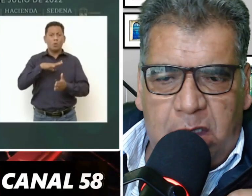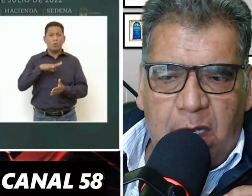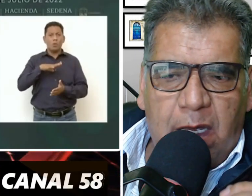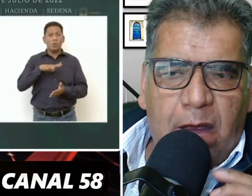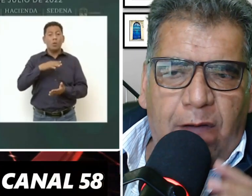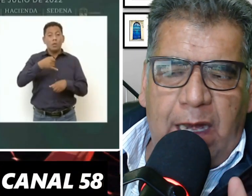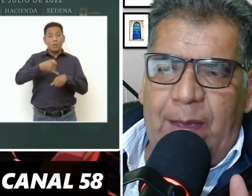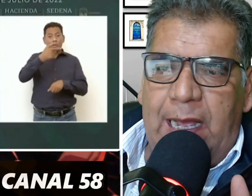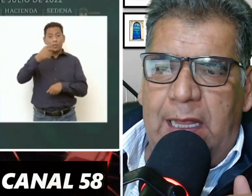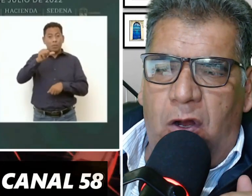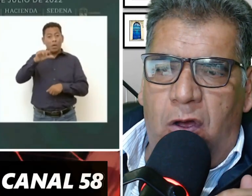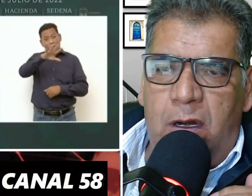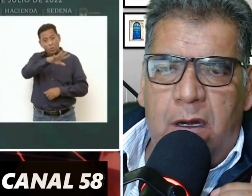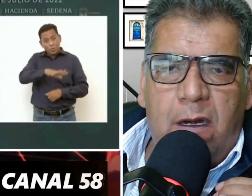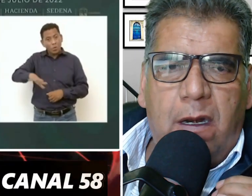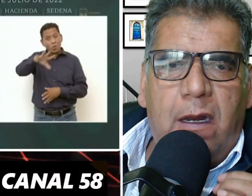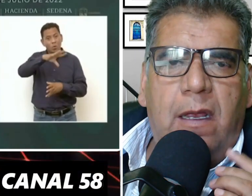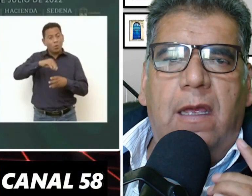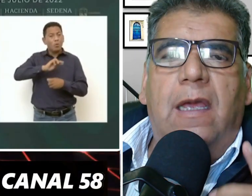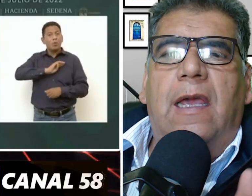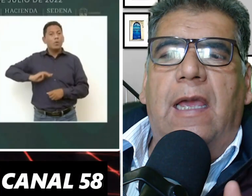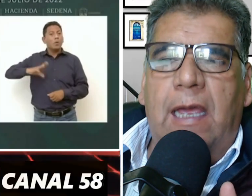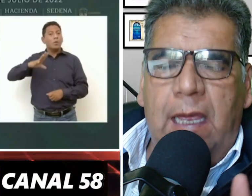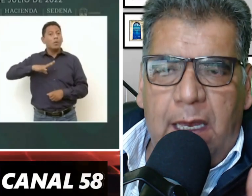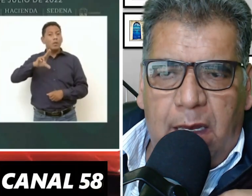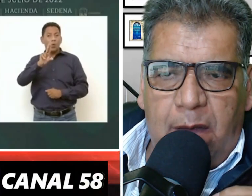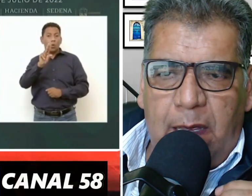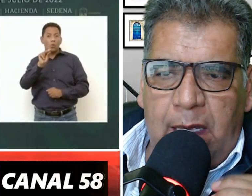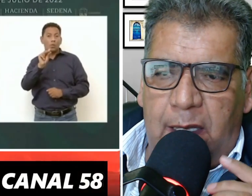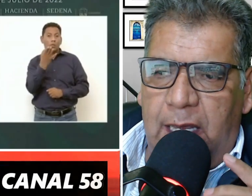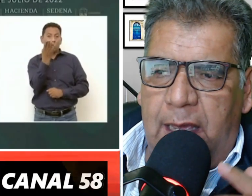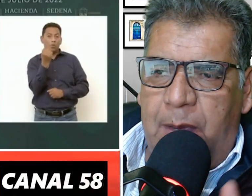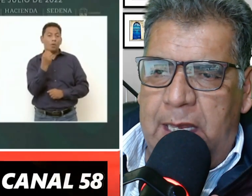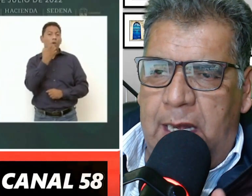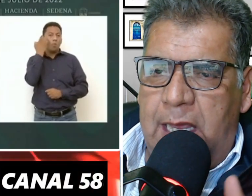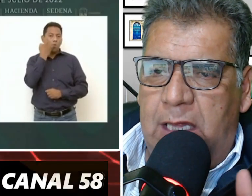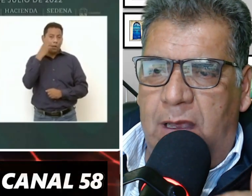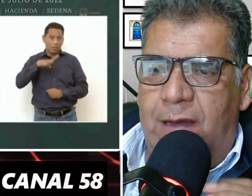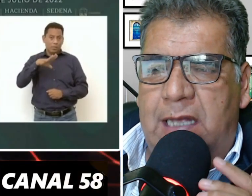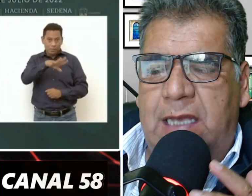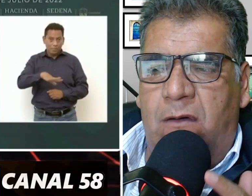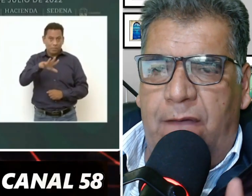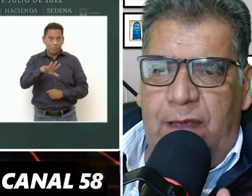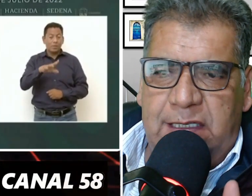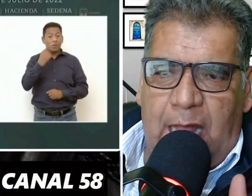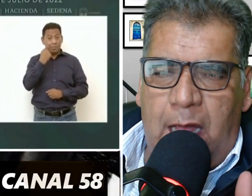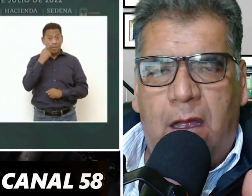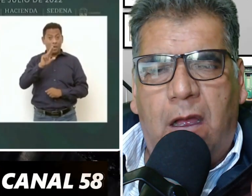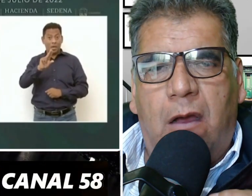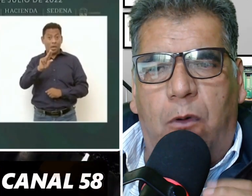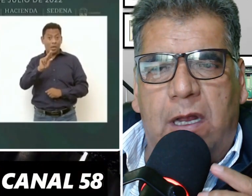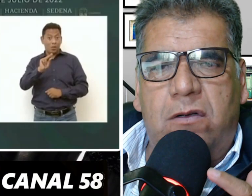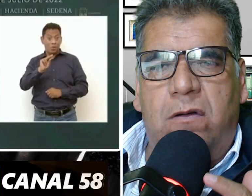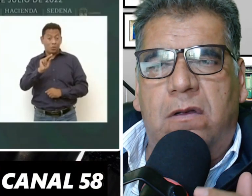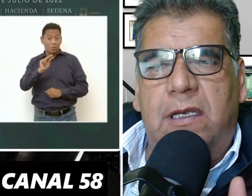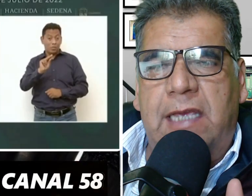Fox, Felipe Calderón y Enrique Peña Nieto iban a hacer una fiesta.